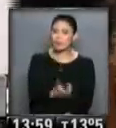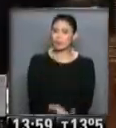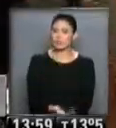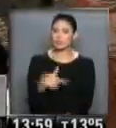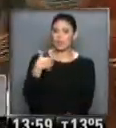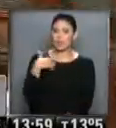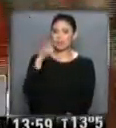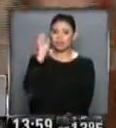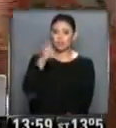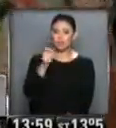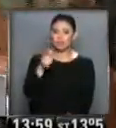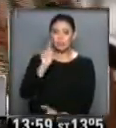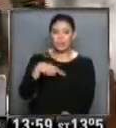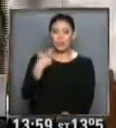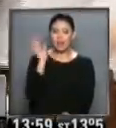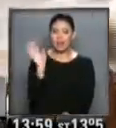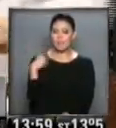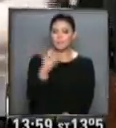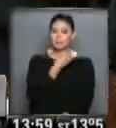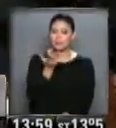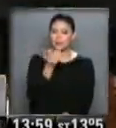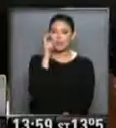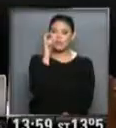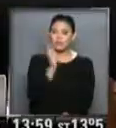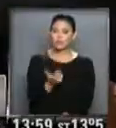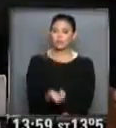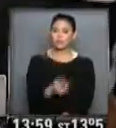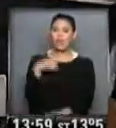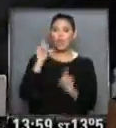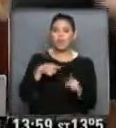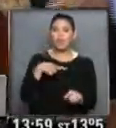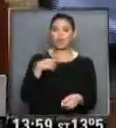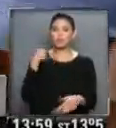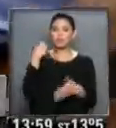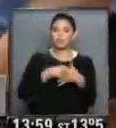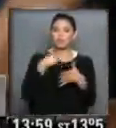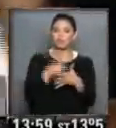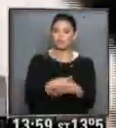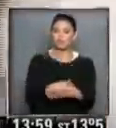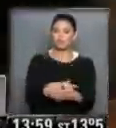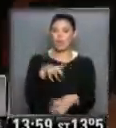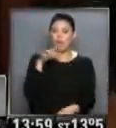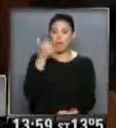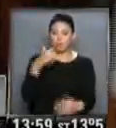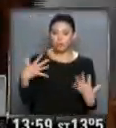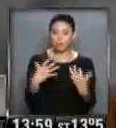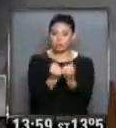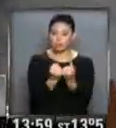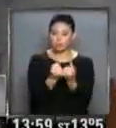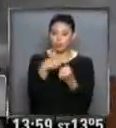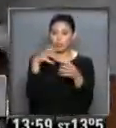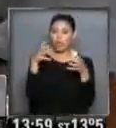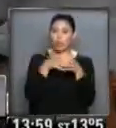justicia argentina y para todos los argentinos. A pesar de todo, yo decía adelante, tiene una fundación que tiene un